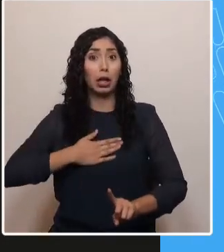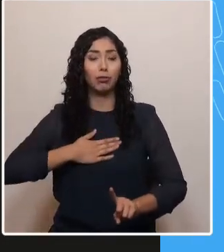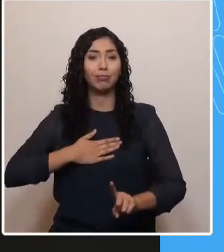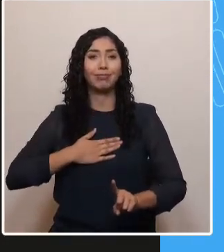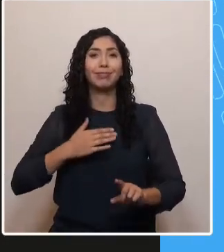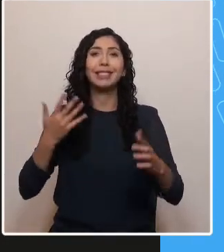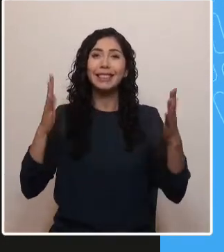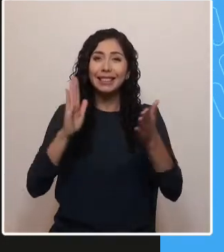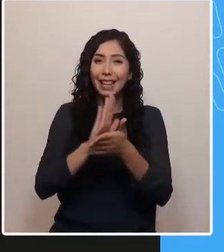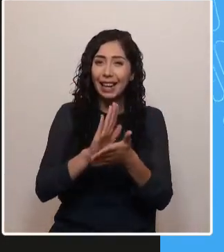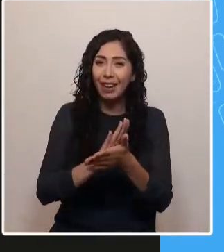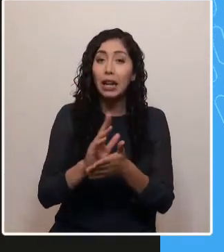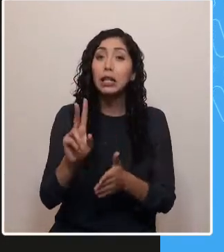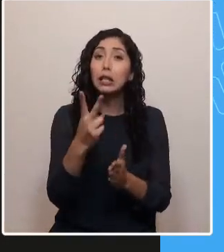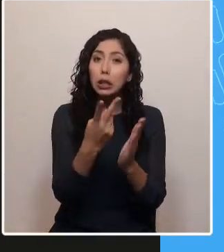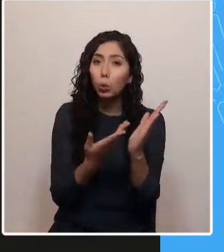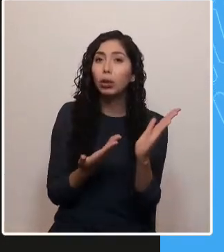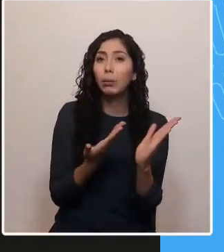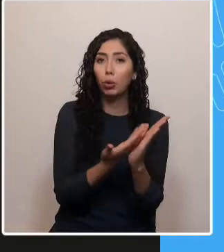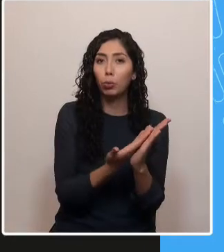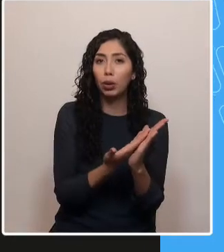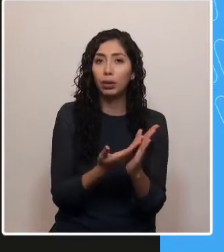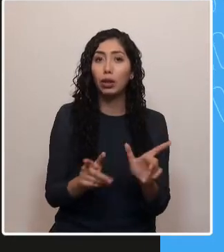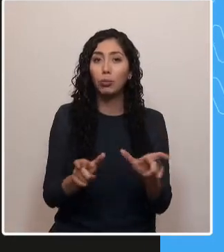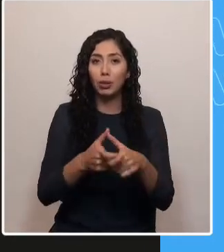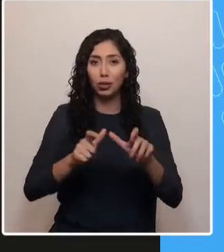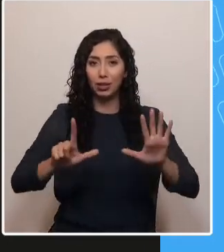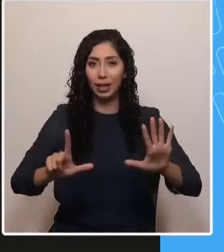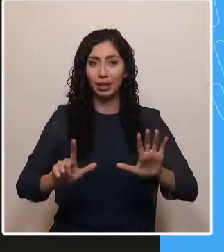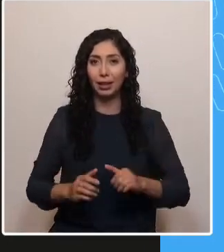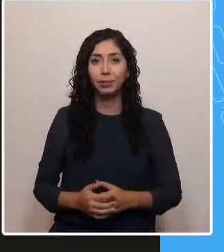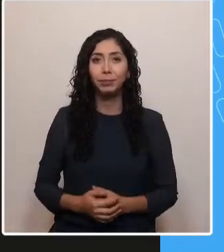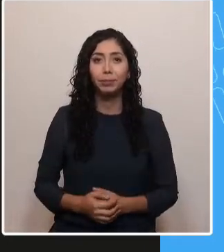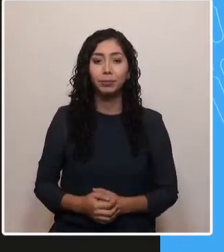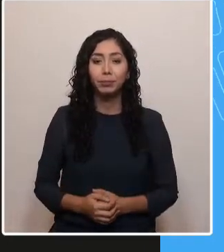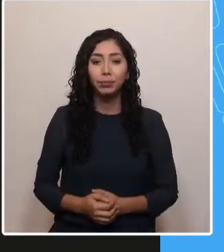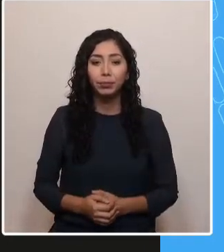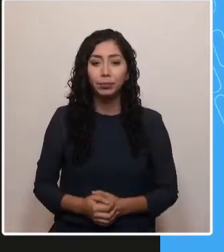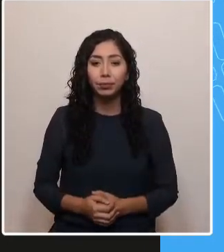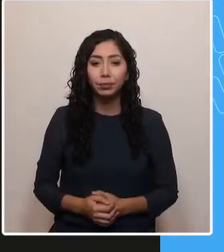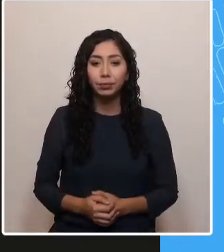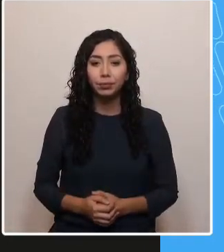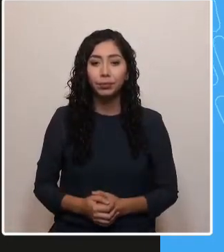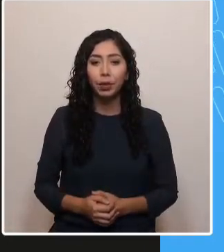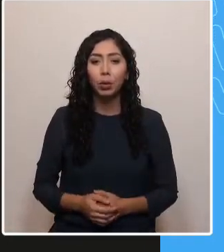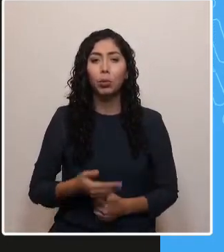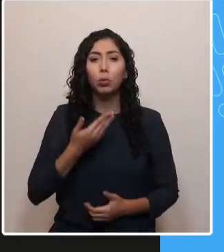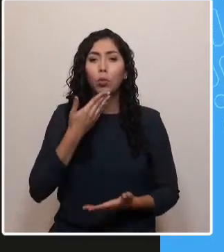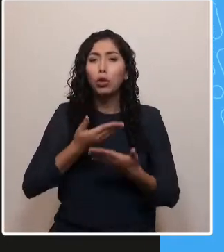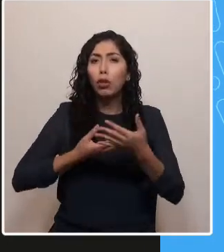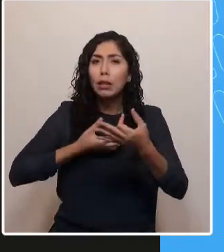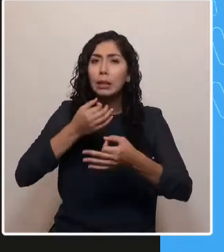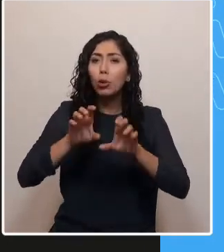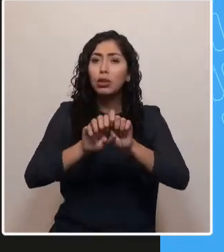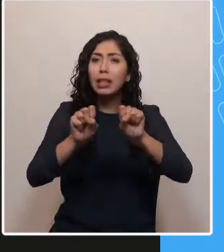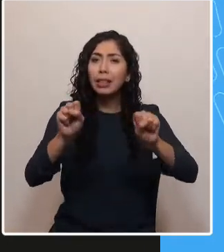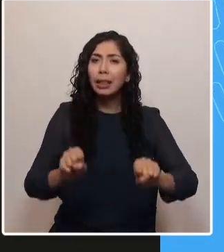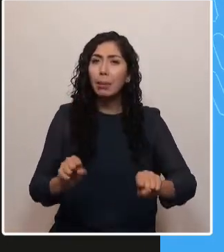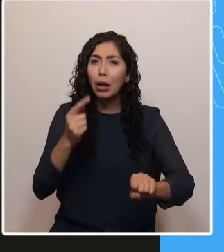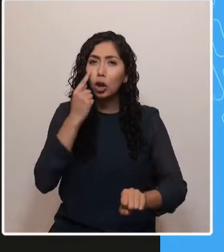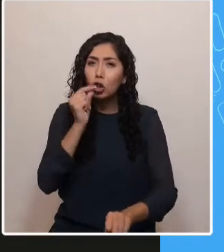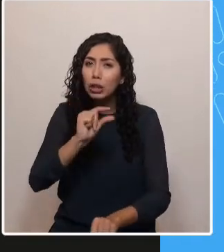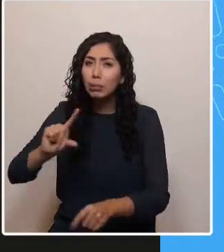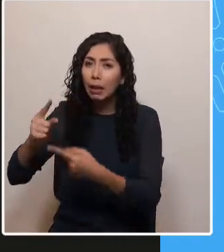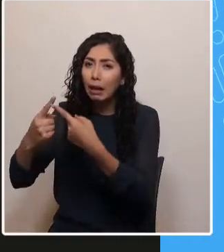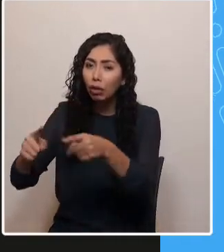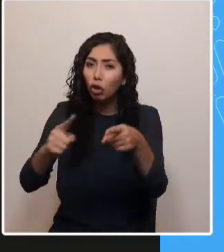esta segunda propuesta de la Comisión 7. Cuando hablamos de sistemas de conocimientos, evidentemente nos referimos también a